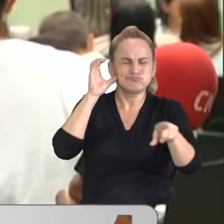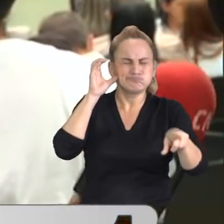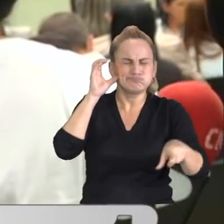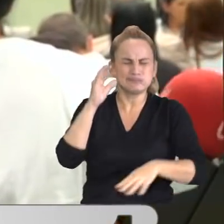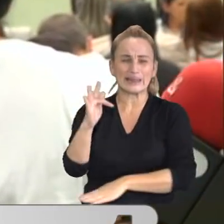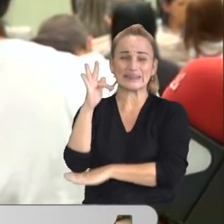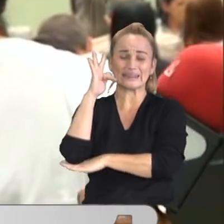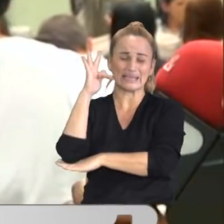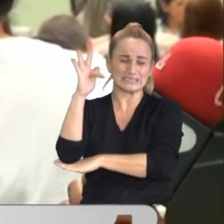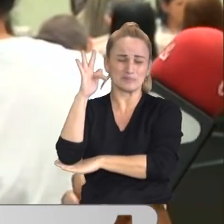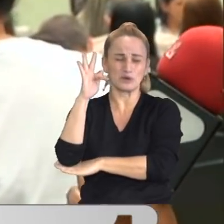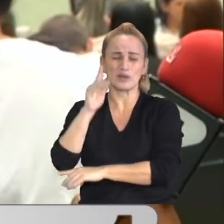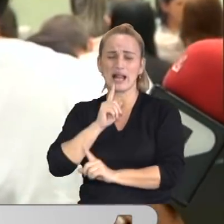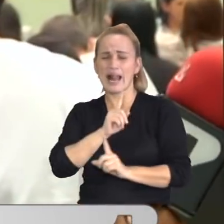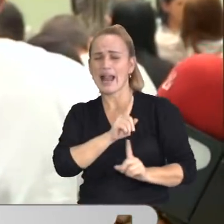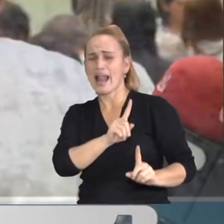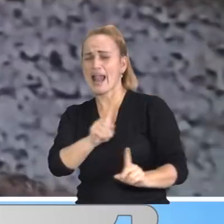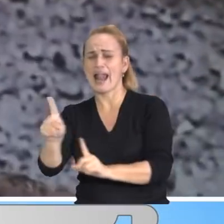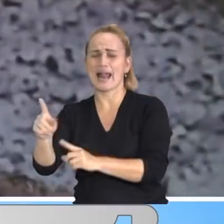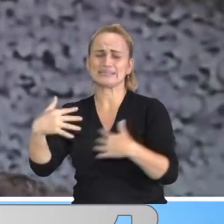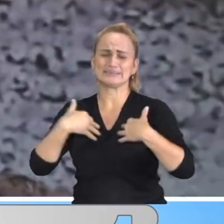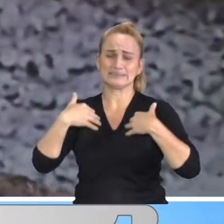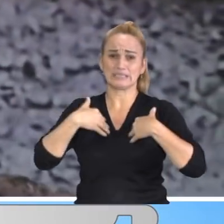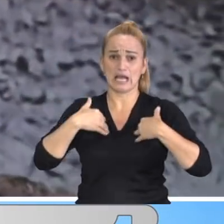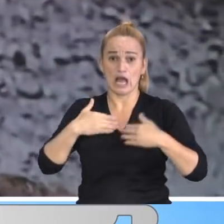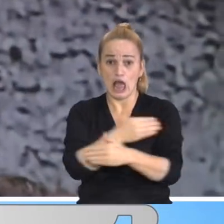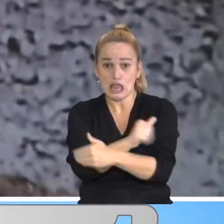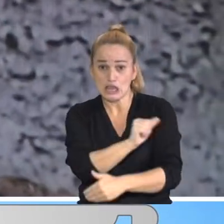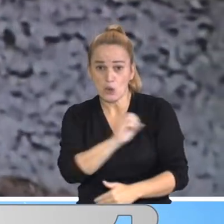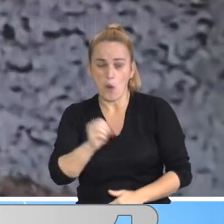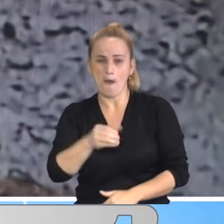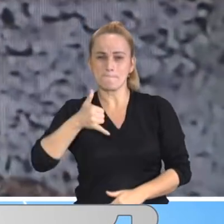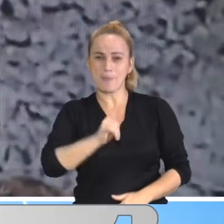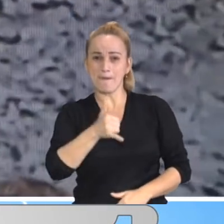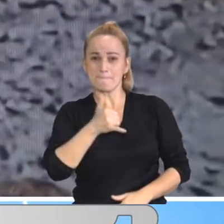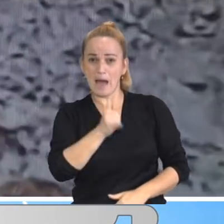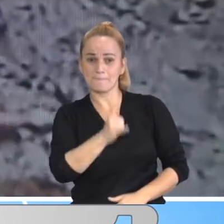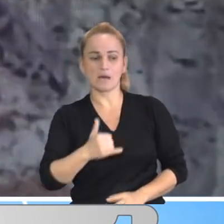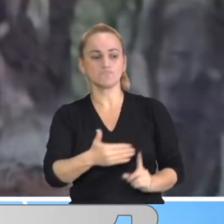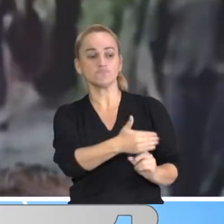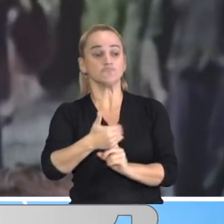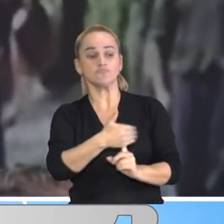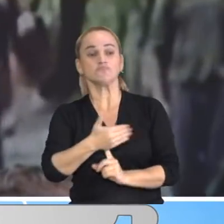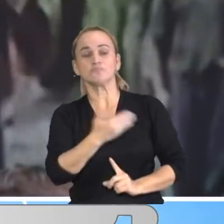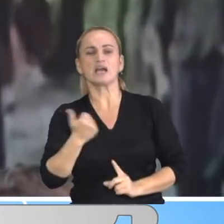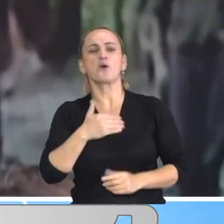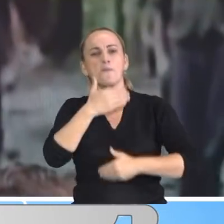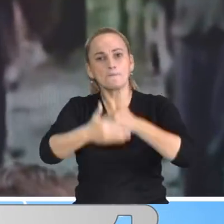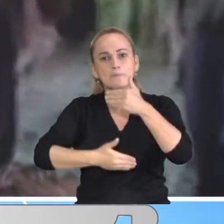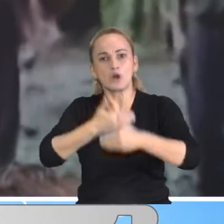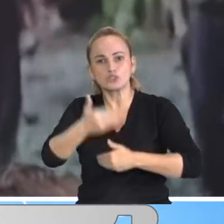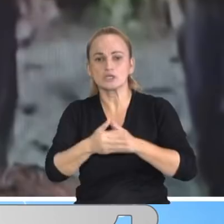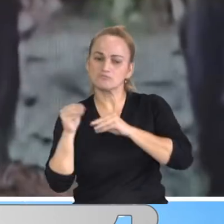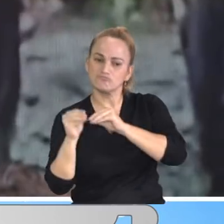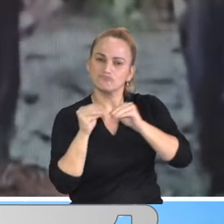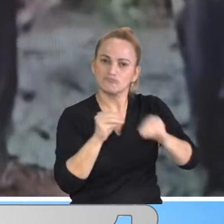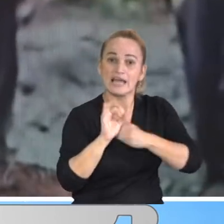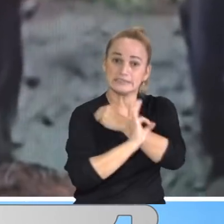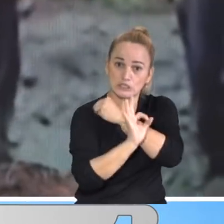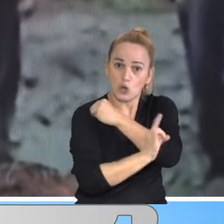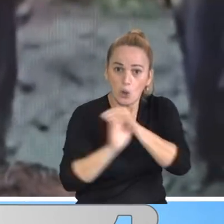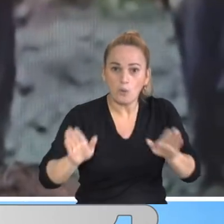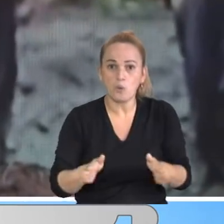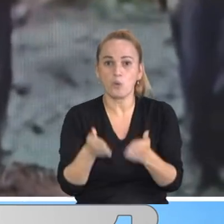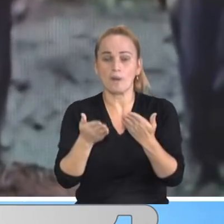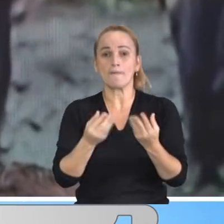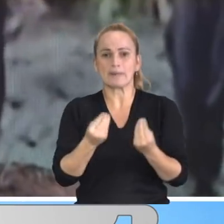testimonios dolorosos de niños que desde muy temprana edad fueron abusados y reclutados. ¿Cómo fue ese proceso psicológico de poderles ayudar para